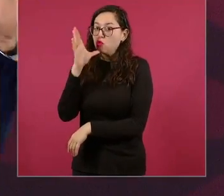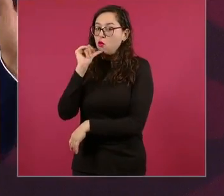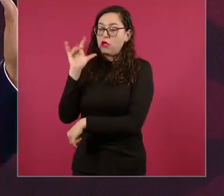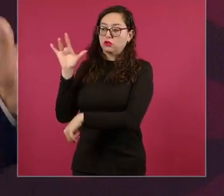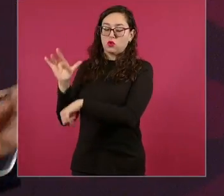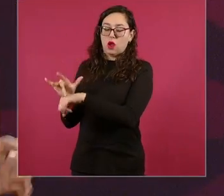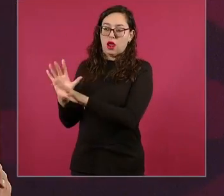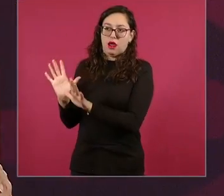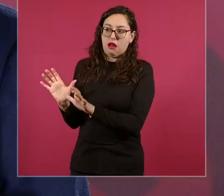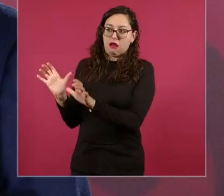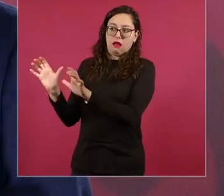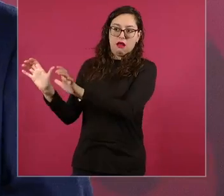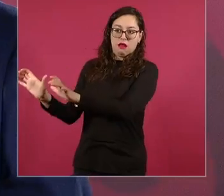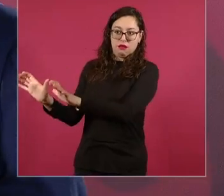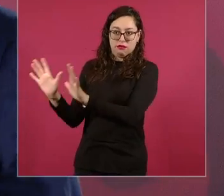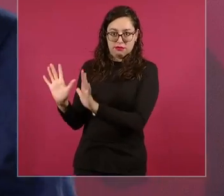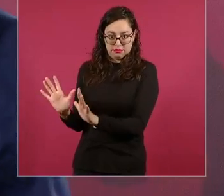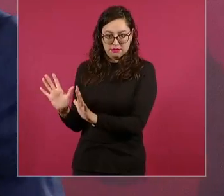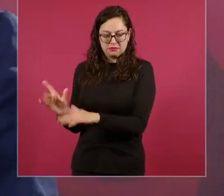gobierno general.